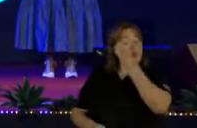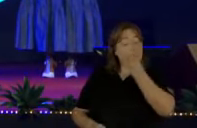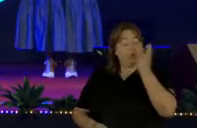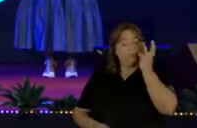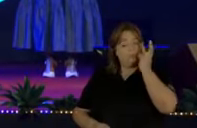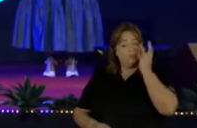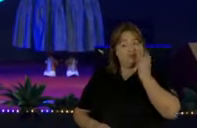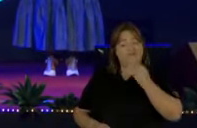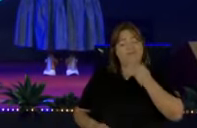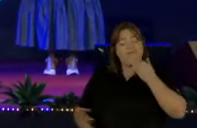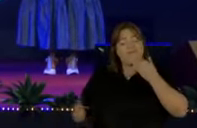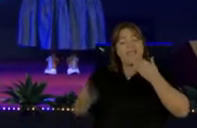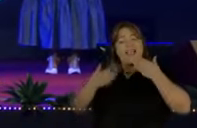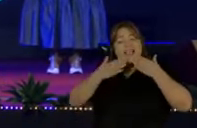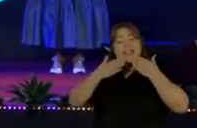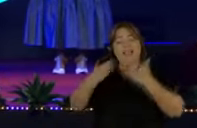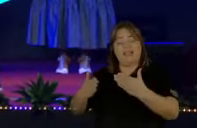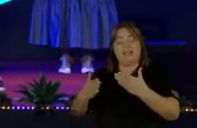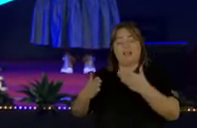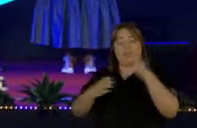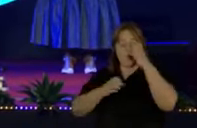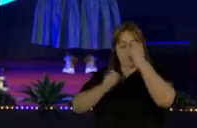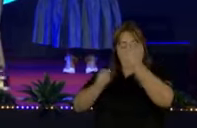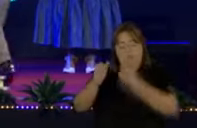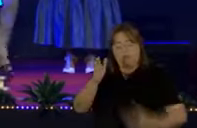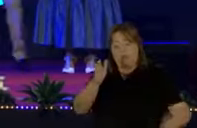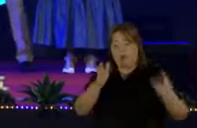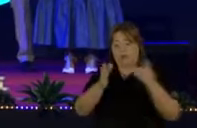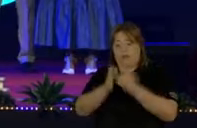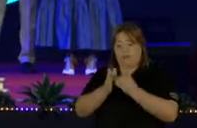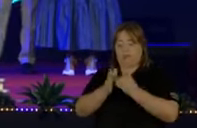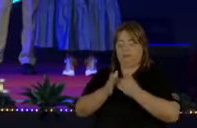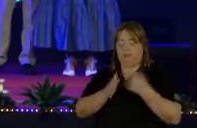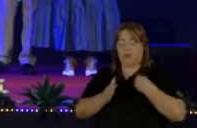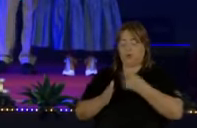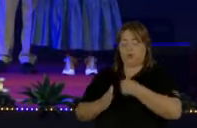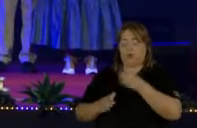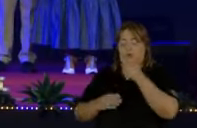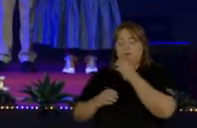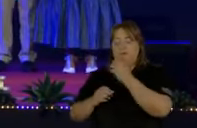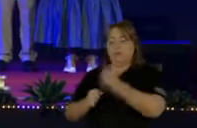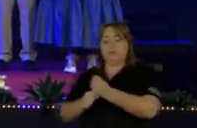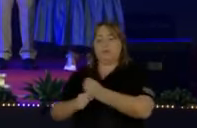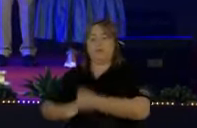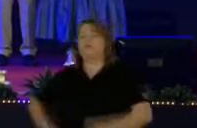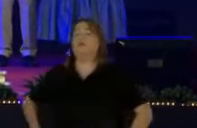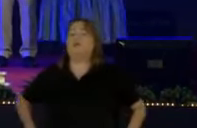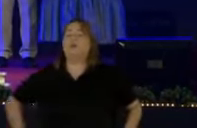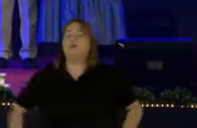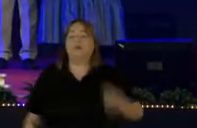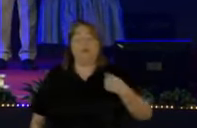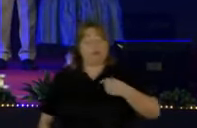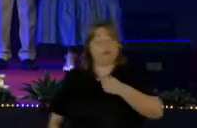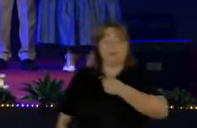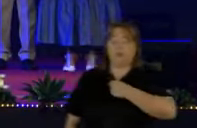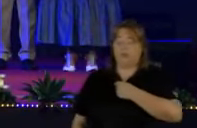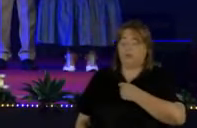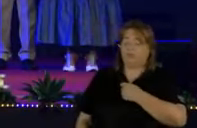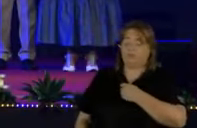por confiar en nosotros otra vez. Pastor Pablo, gracias nuevamente. Para nosotros es un